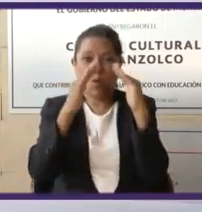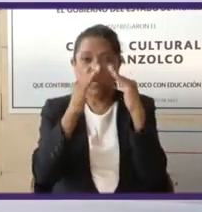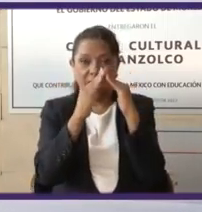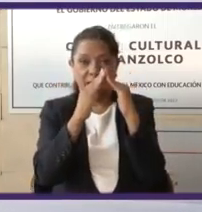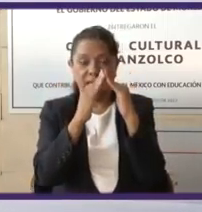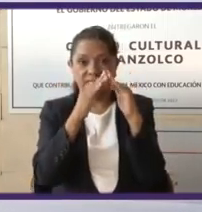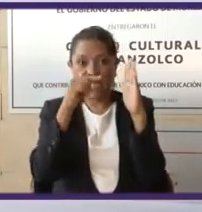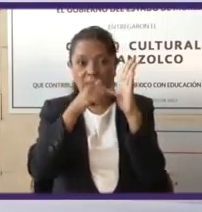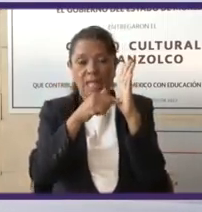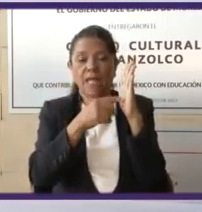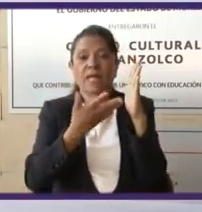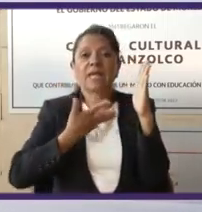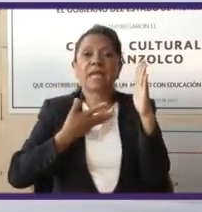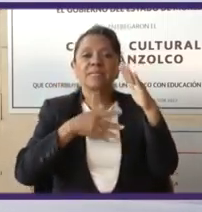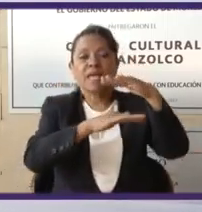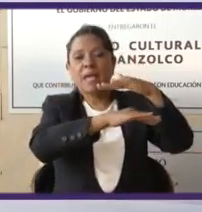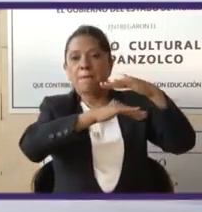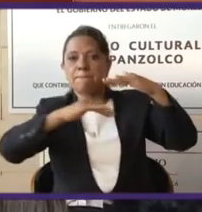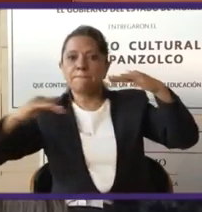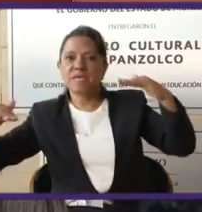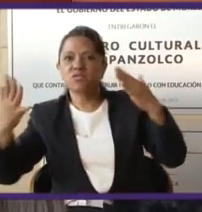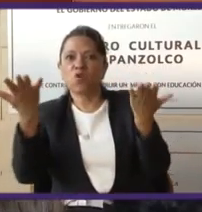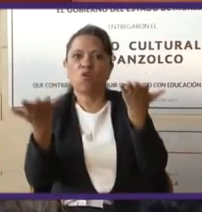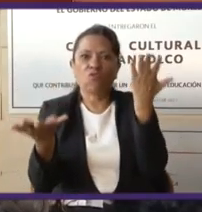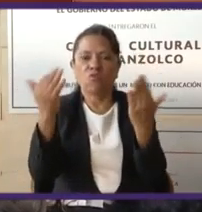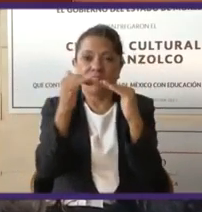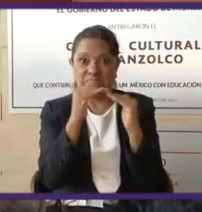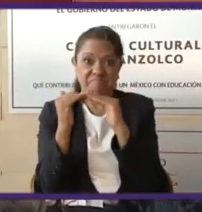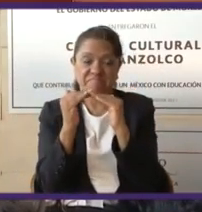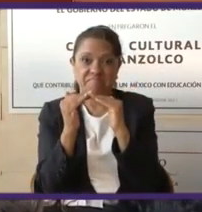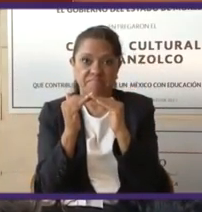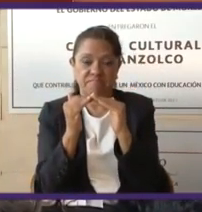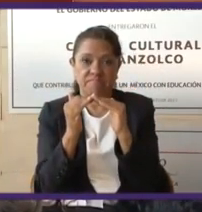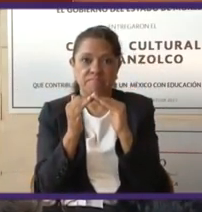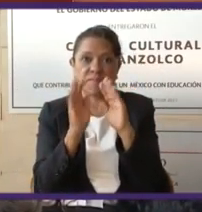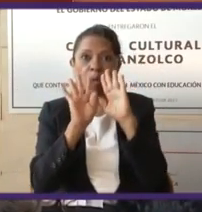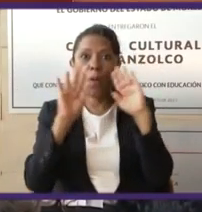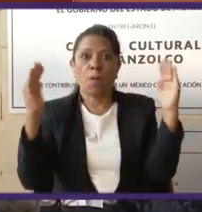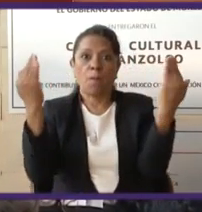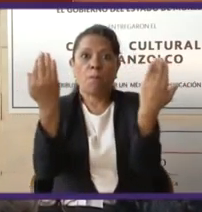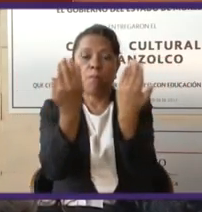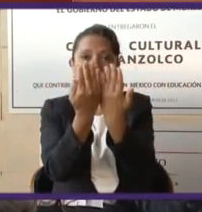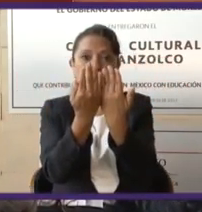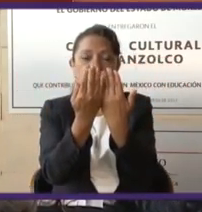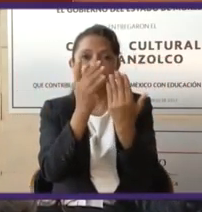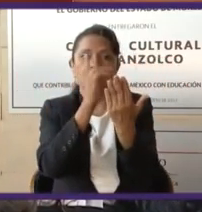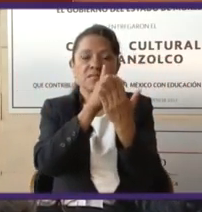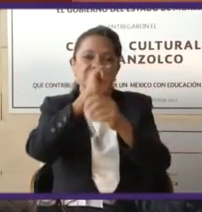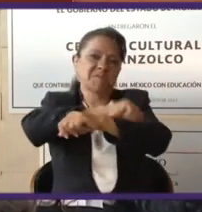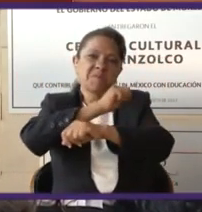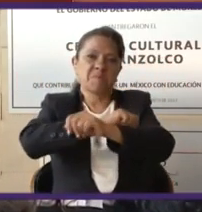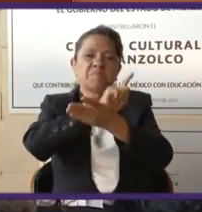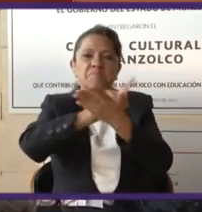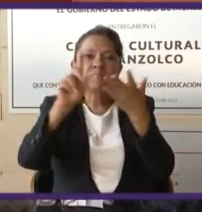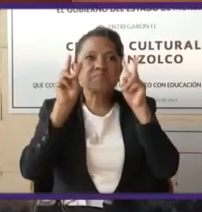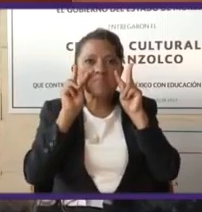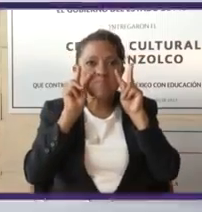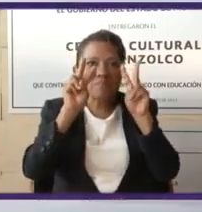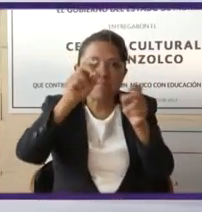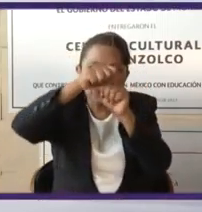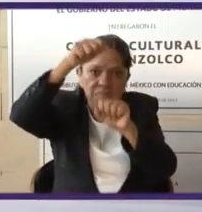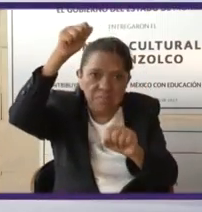que nos dé un piso de equidad e igualdad. Paredes de la casa muy transparentes, donde todo el mundo sepa